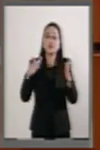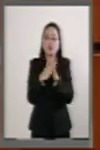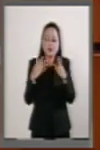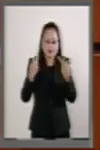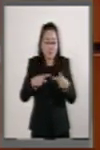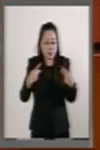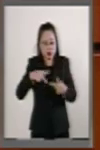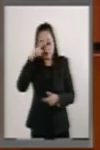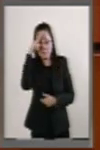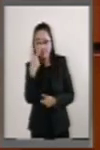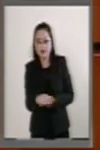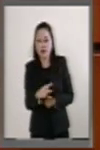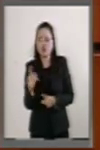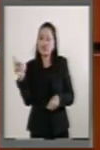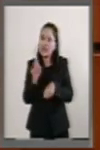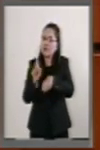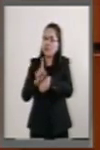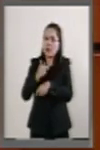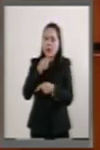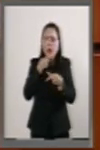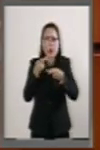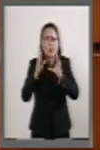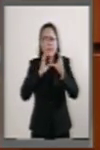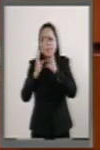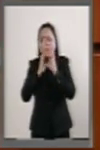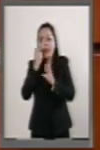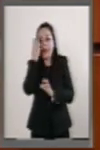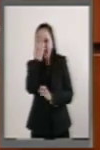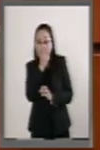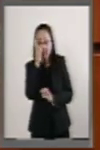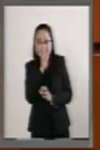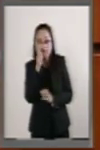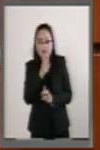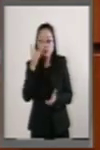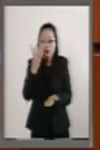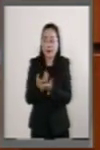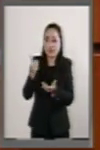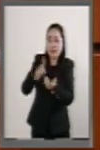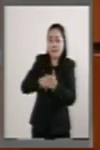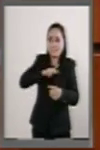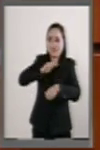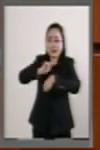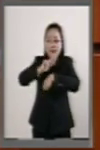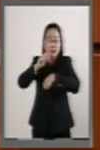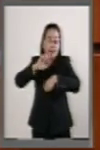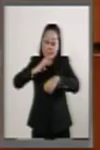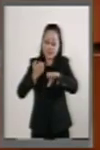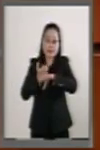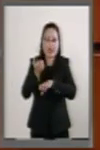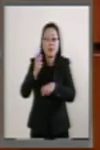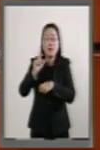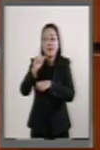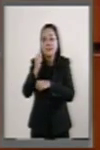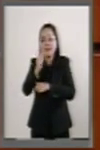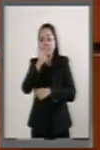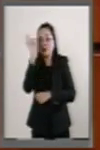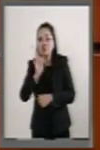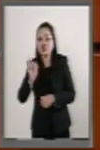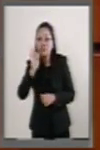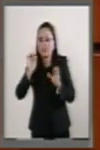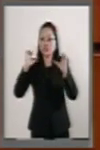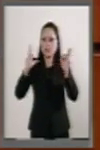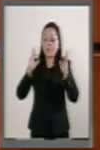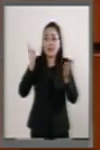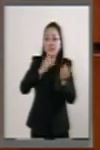hablan todos los días. Solamente en mi estado, 26% de la población de Chiapas es hablante de